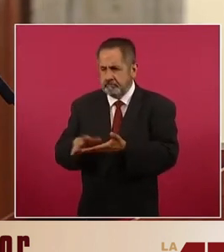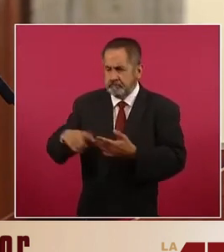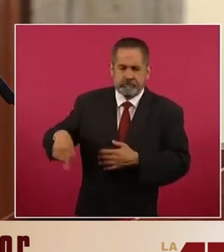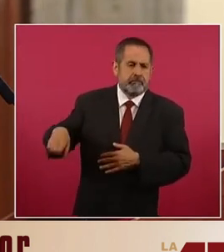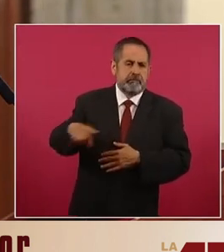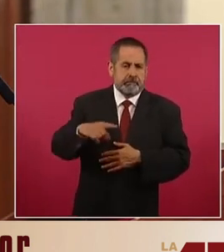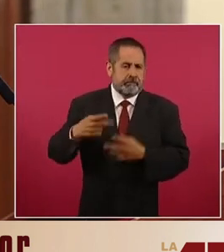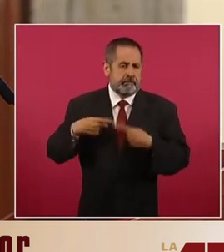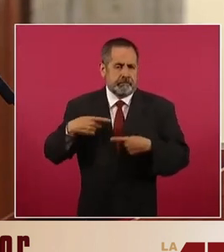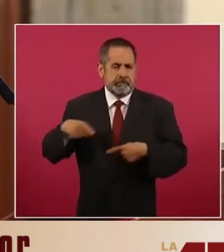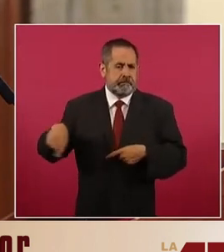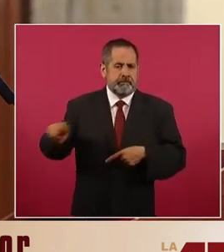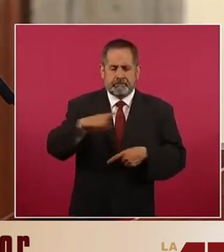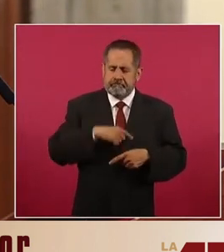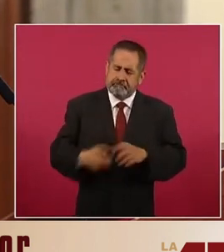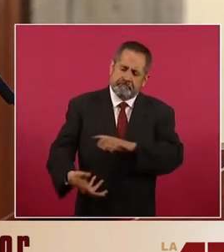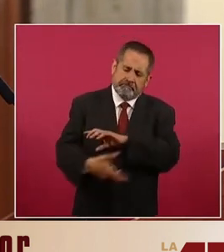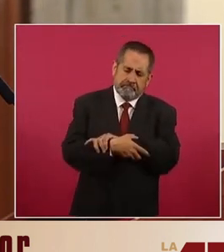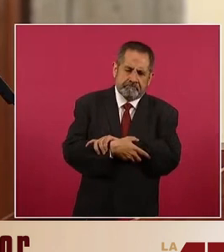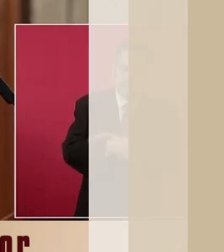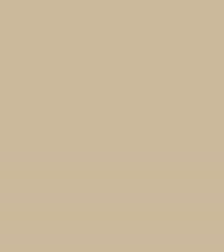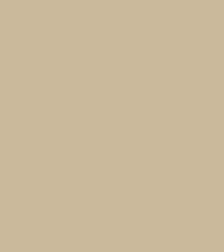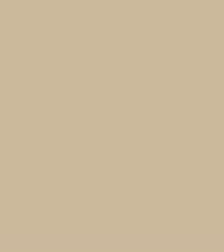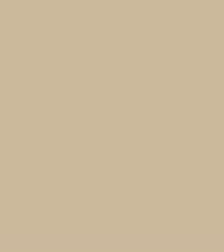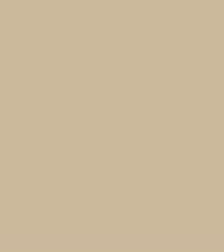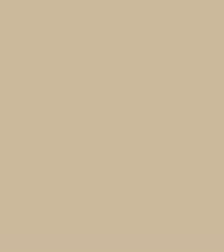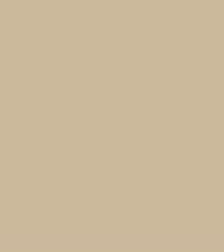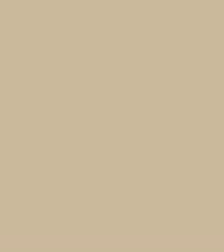toda nuestra solidaridad.